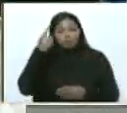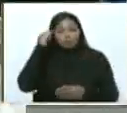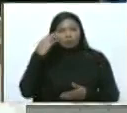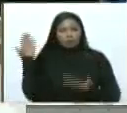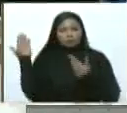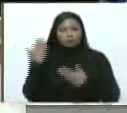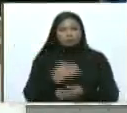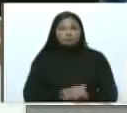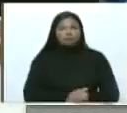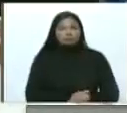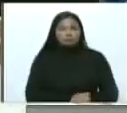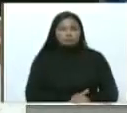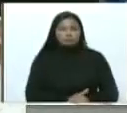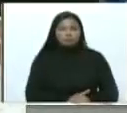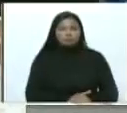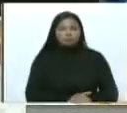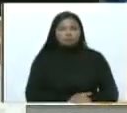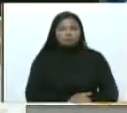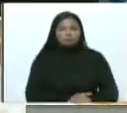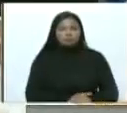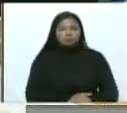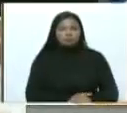escuchamos.